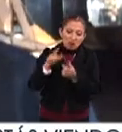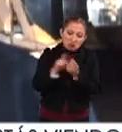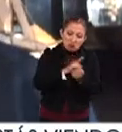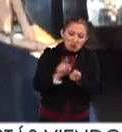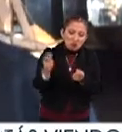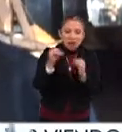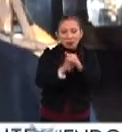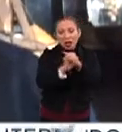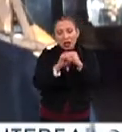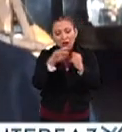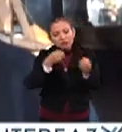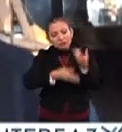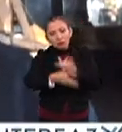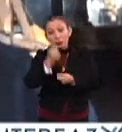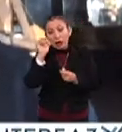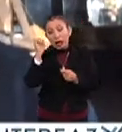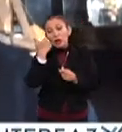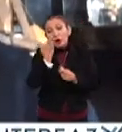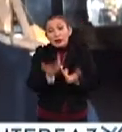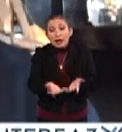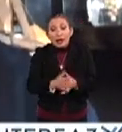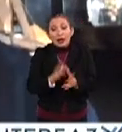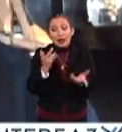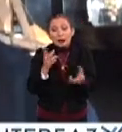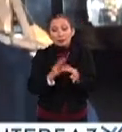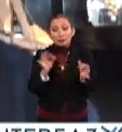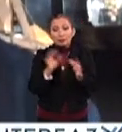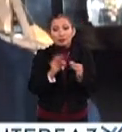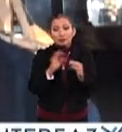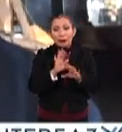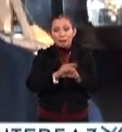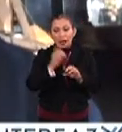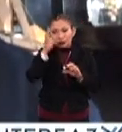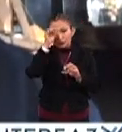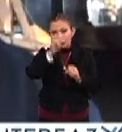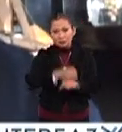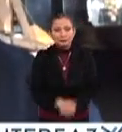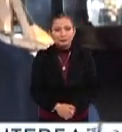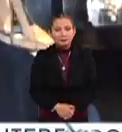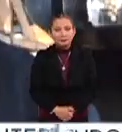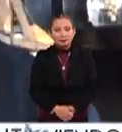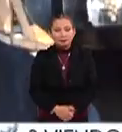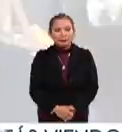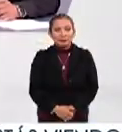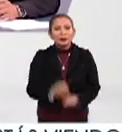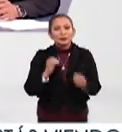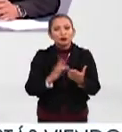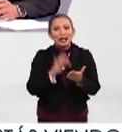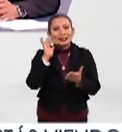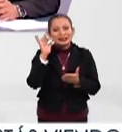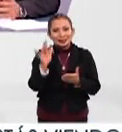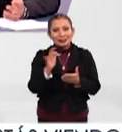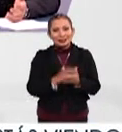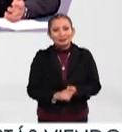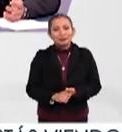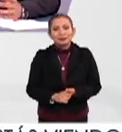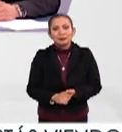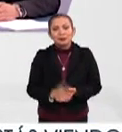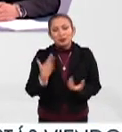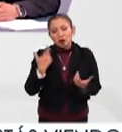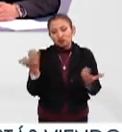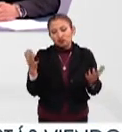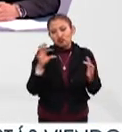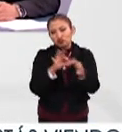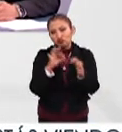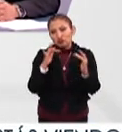en la plataforma por si alguien quisiera explicar más un concepto. Claro. Pues muchísimas gracias por haber